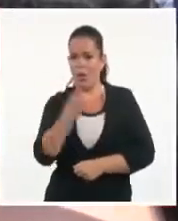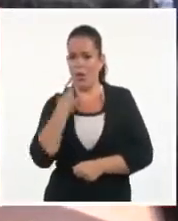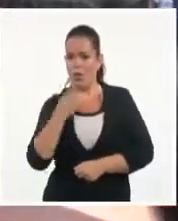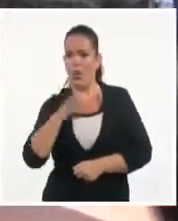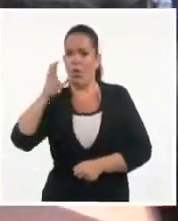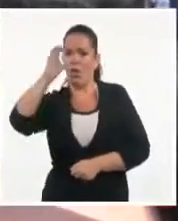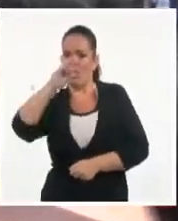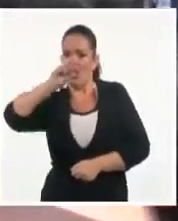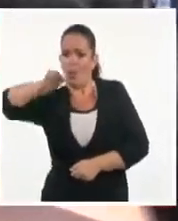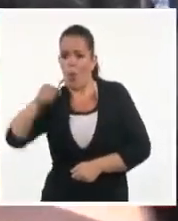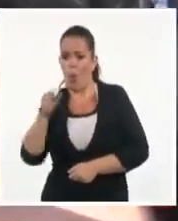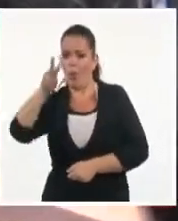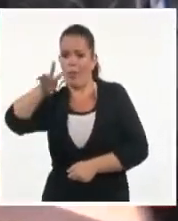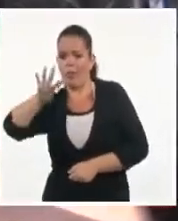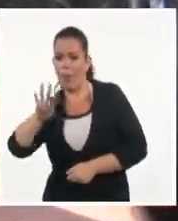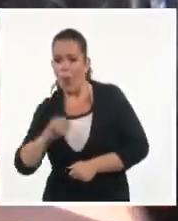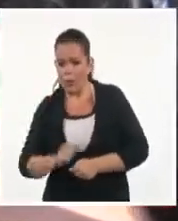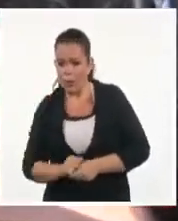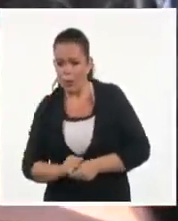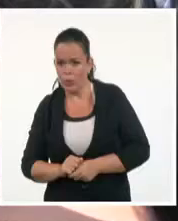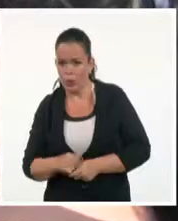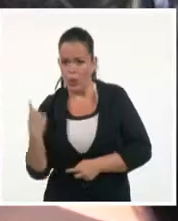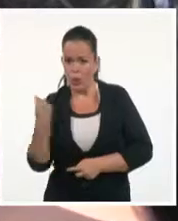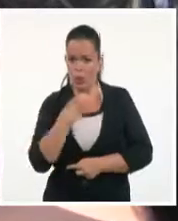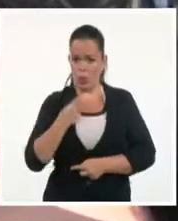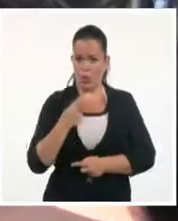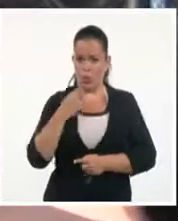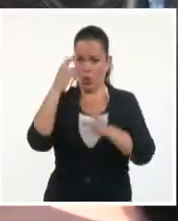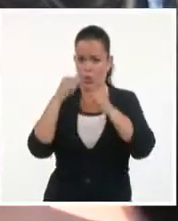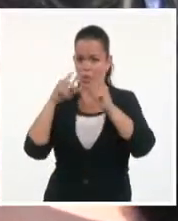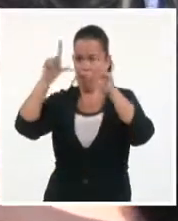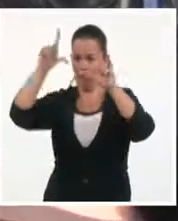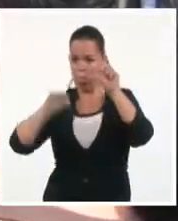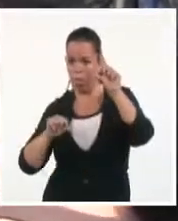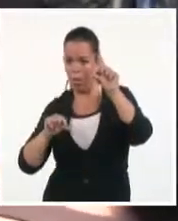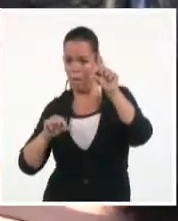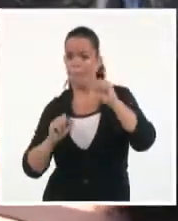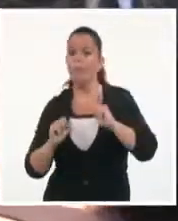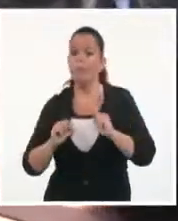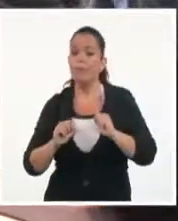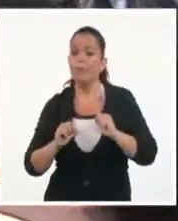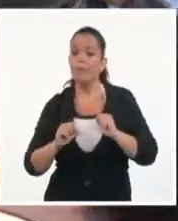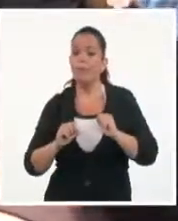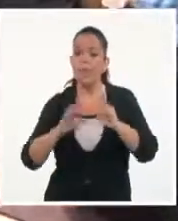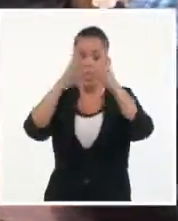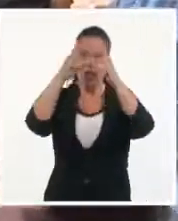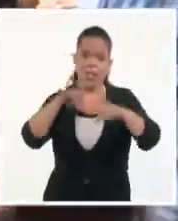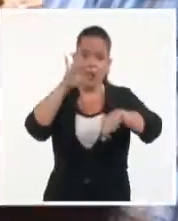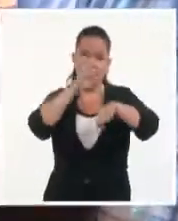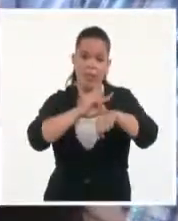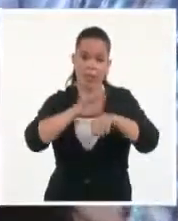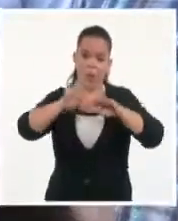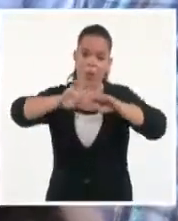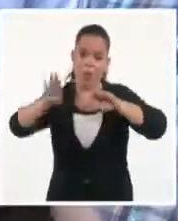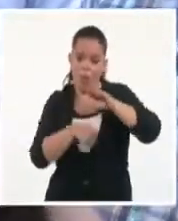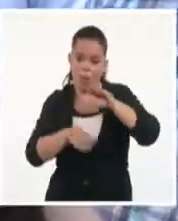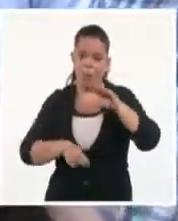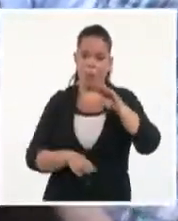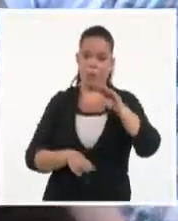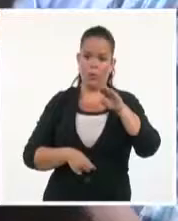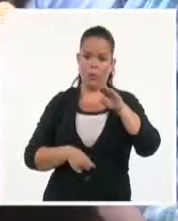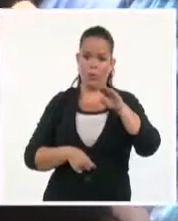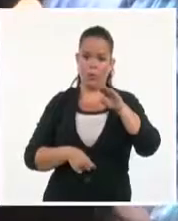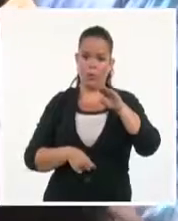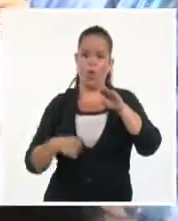casos, o sea, por enfermos, las muertes nuestras en relación a esos casos son menos que en el resto del mundo. Entonces, eso lo hace un país bloqueado en